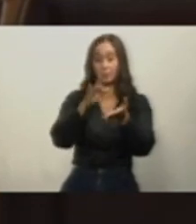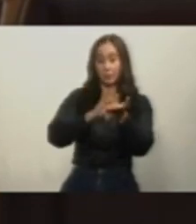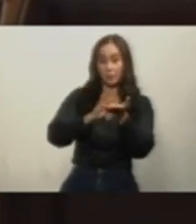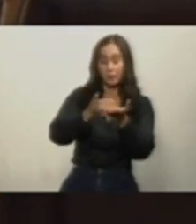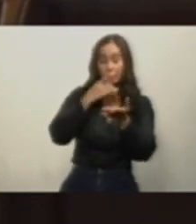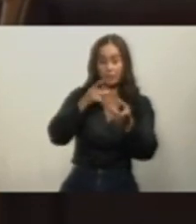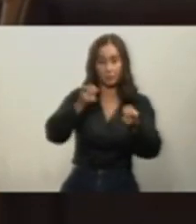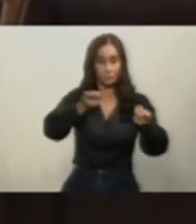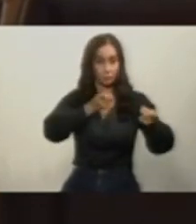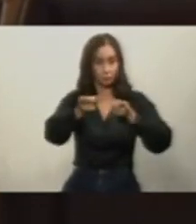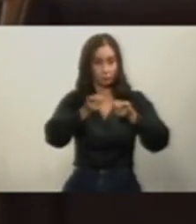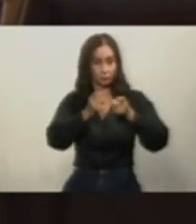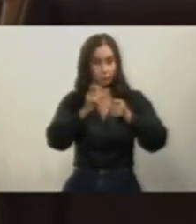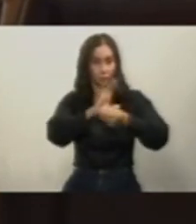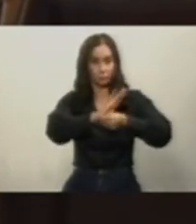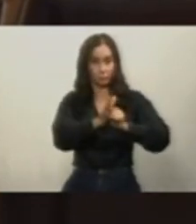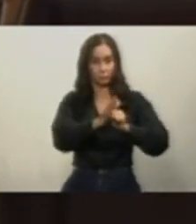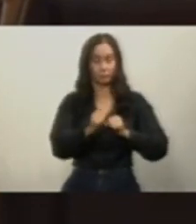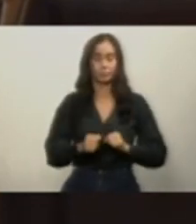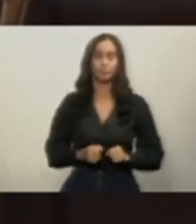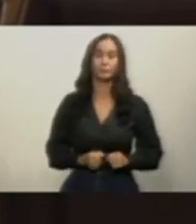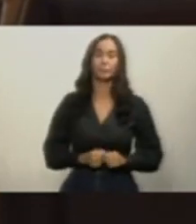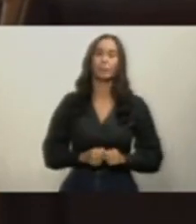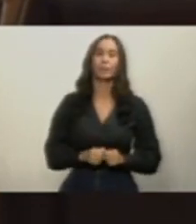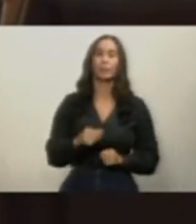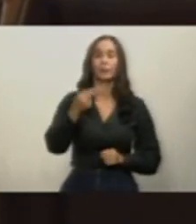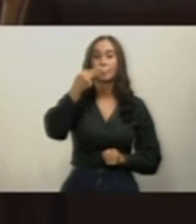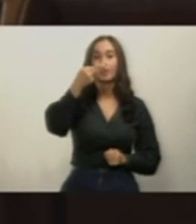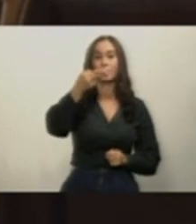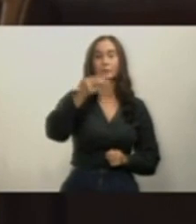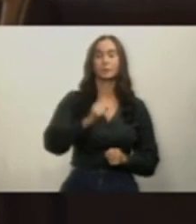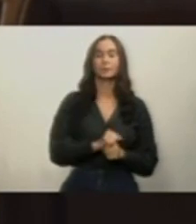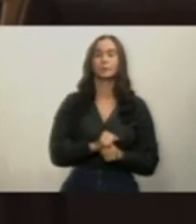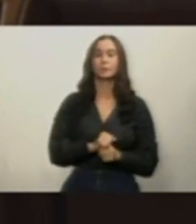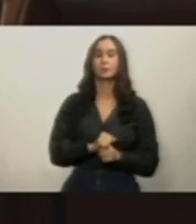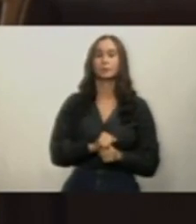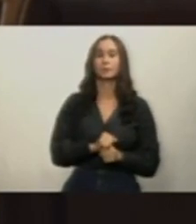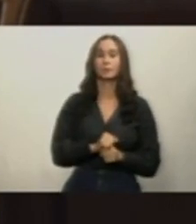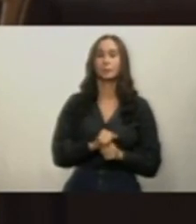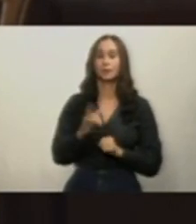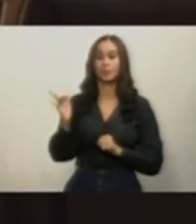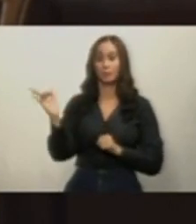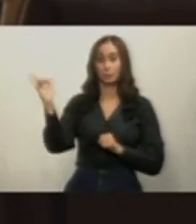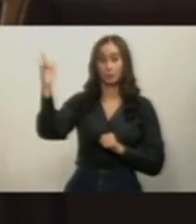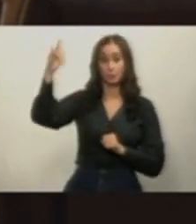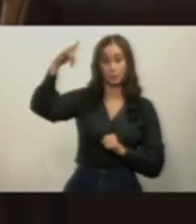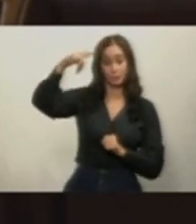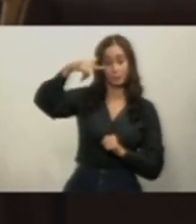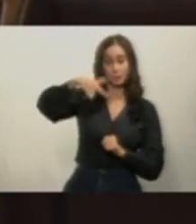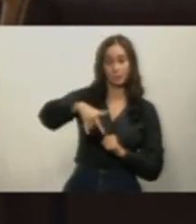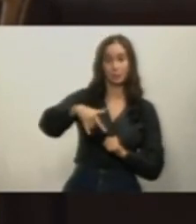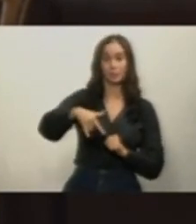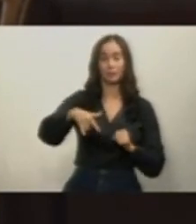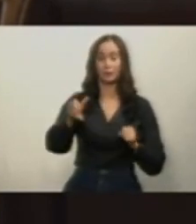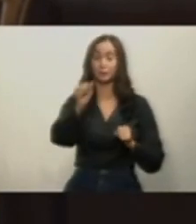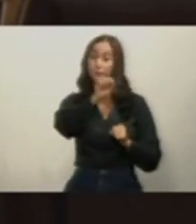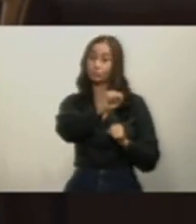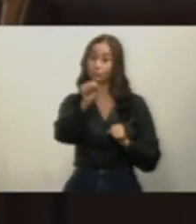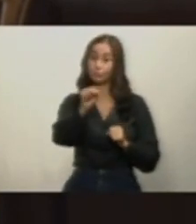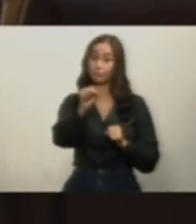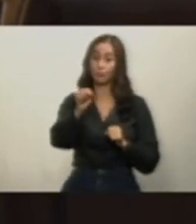control del coronavirus h pasajeros internacionales y operadores de vehículos particulares